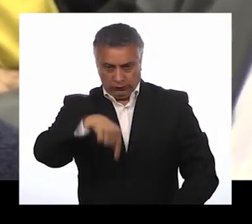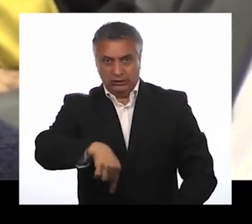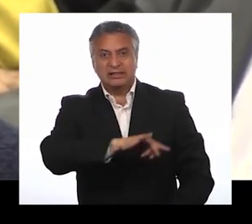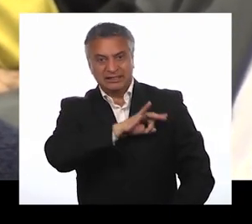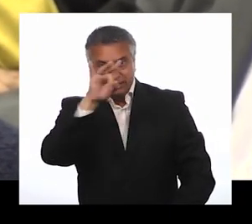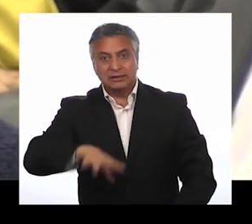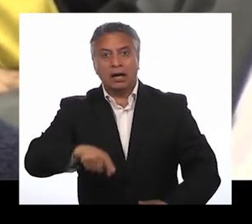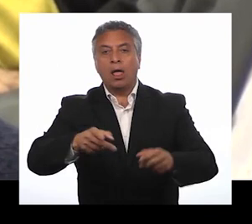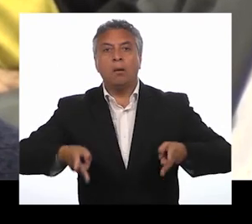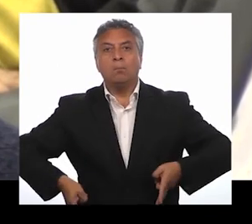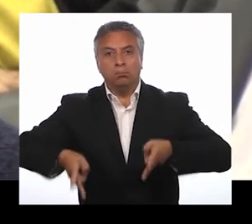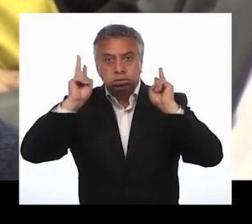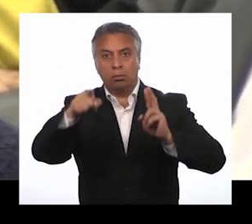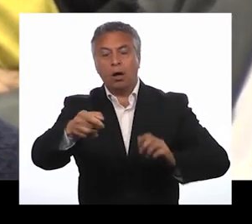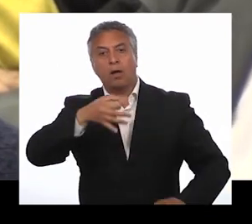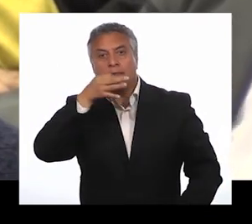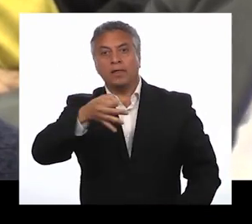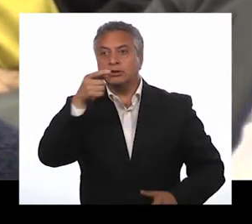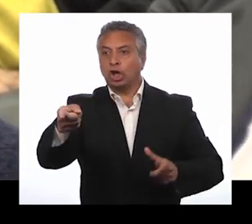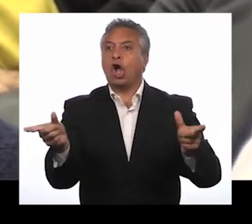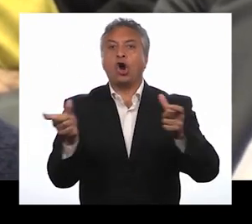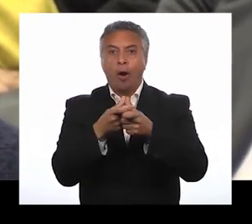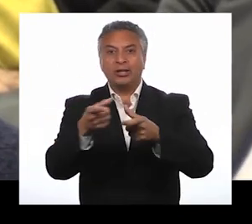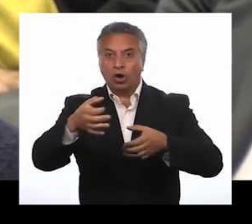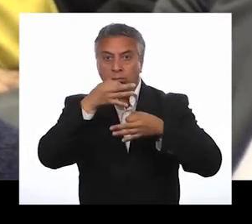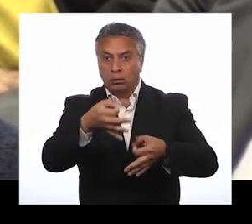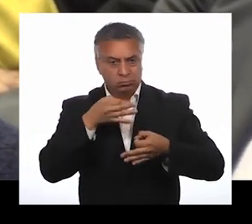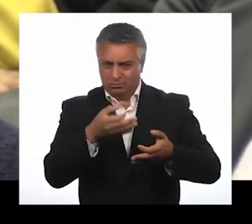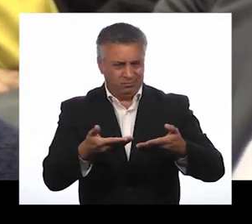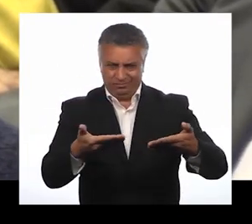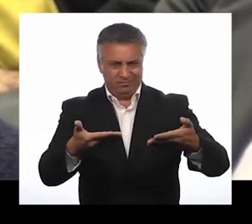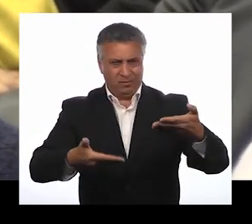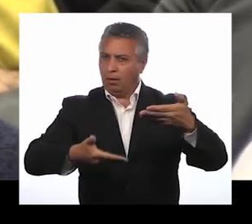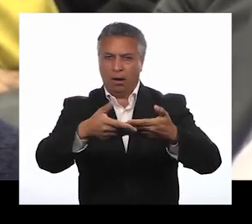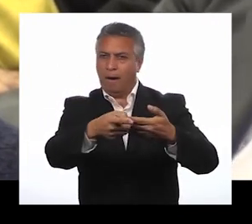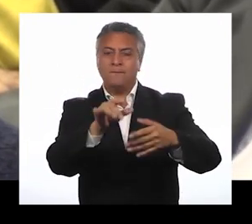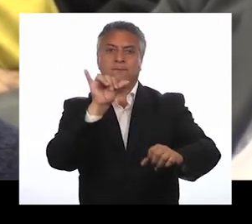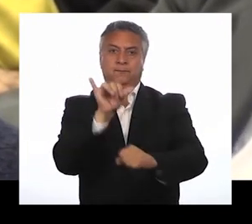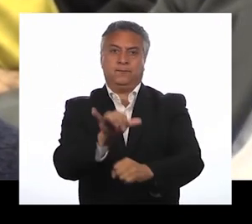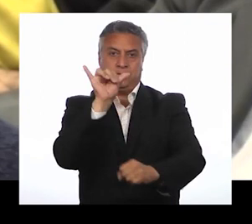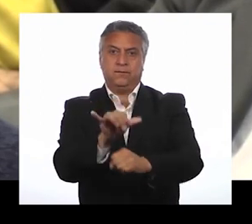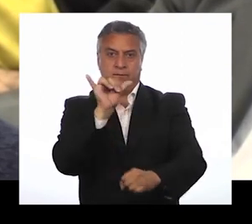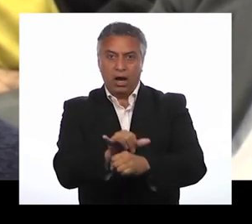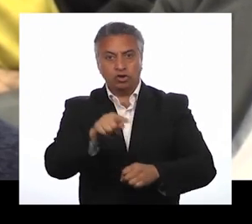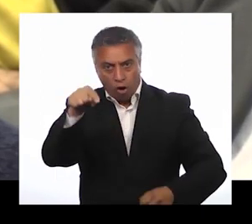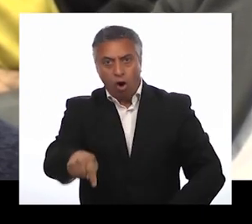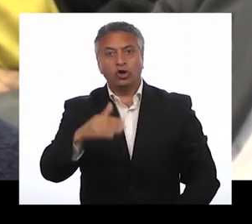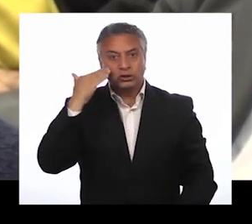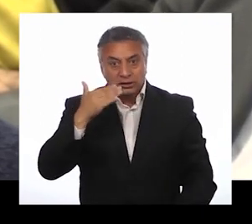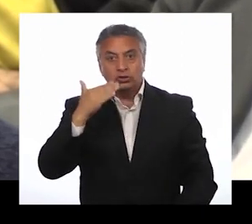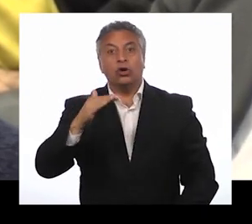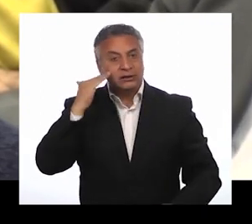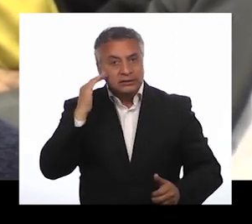de mi país se permita sostener hasta esta comisión situaciones que no se condicen con la realidad que hoy día niños,